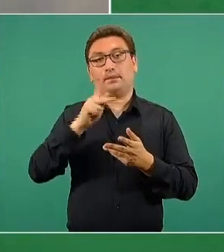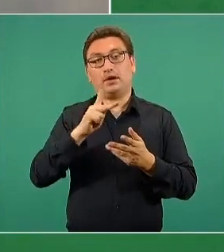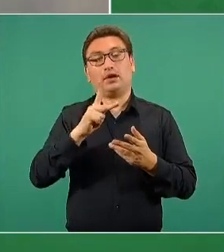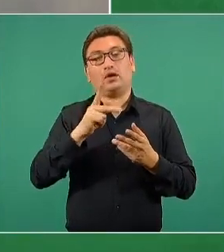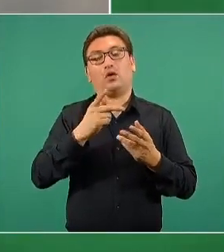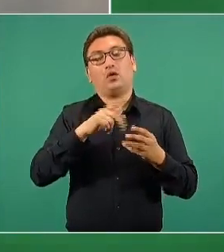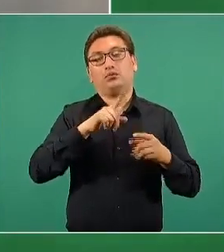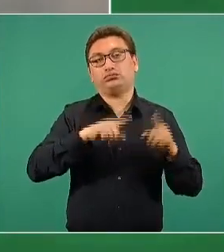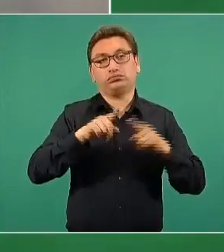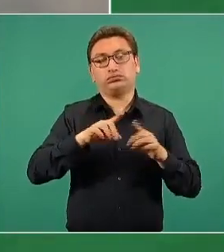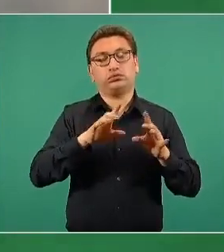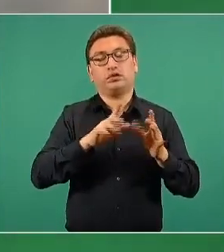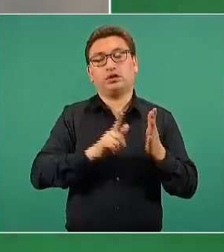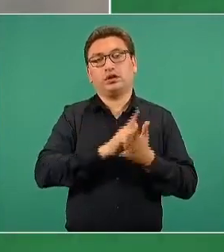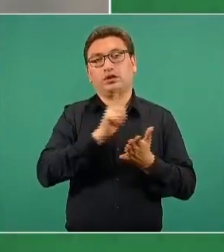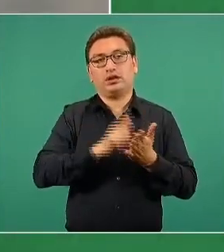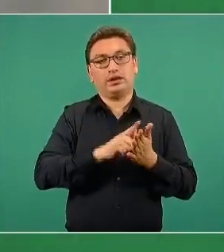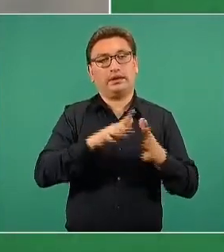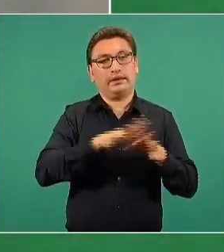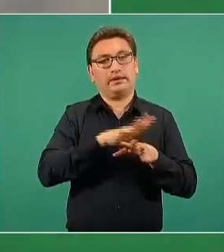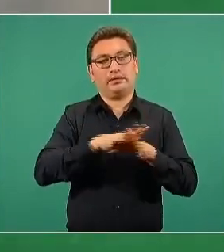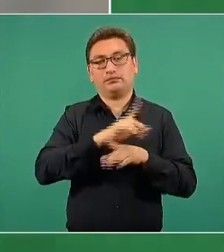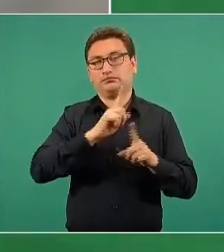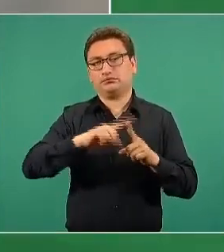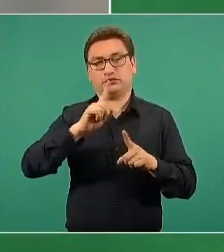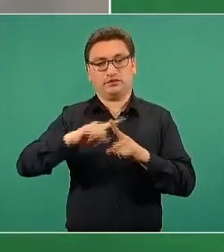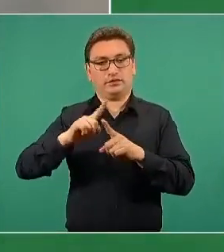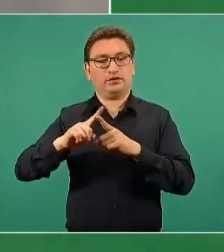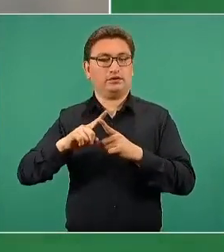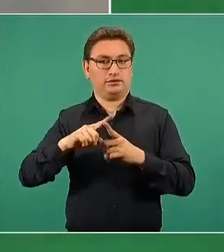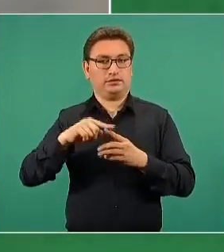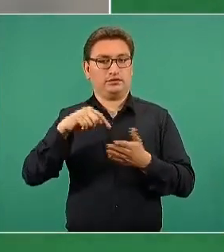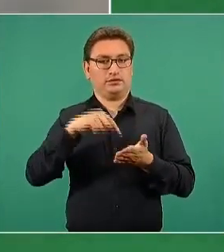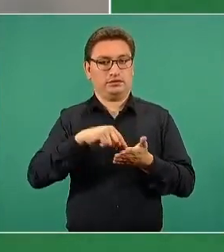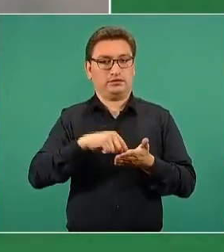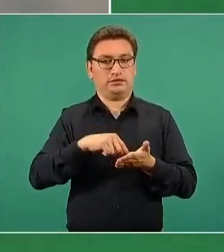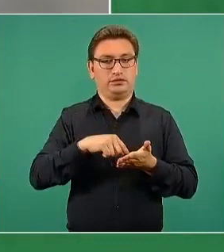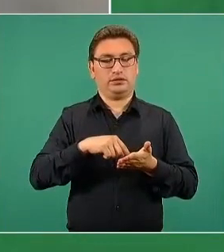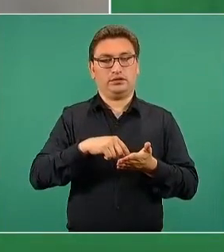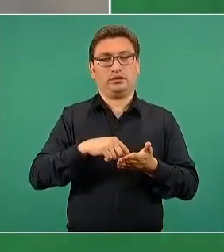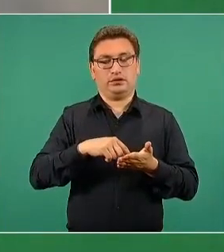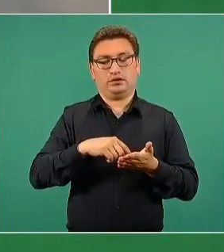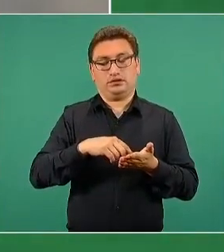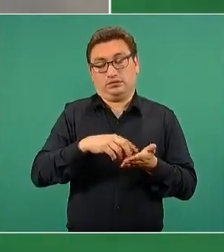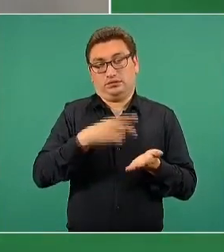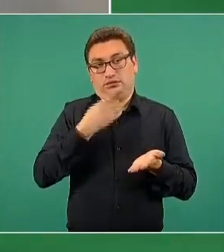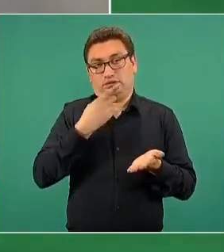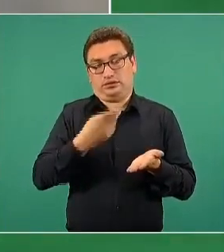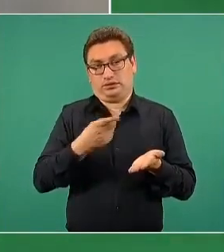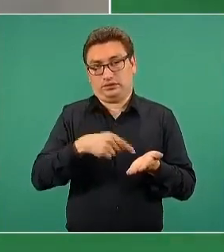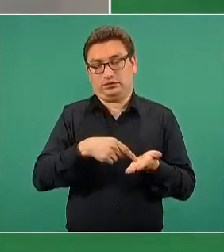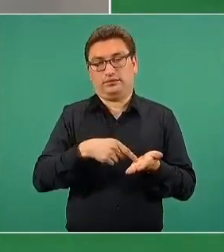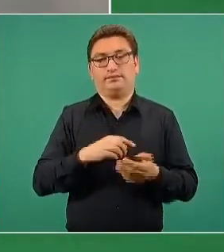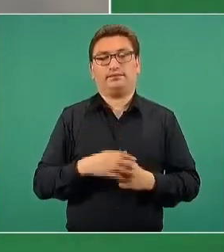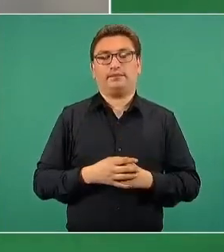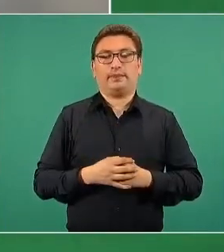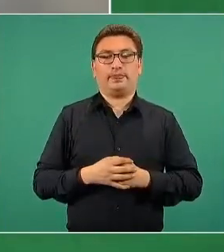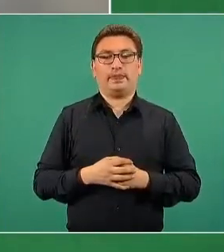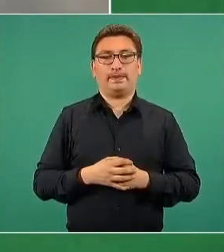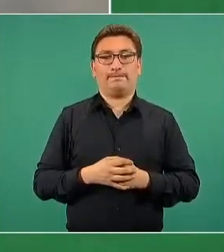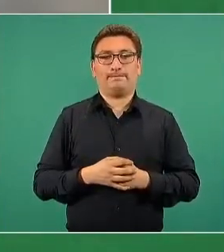diferentes cambios en la ley en los que se establece que se